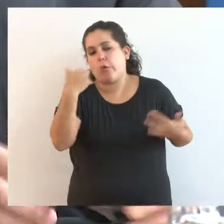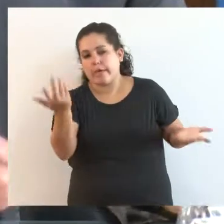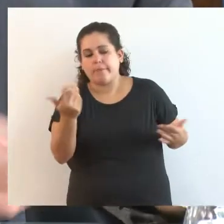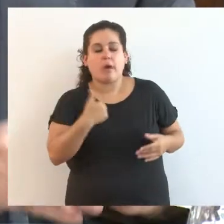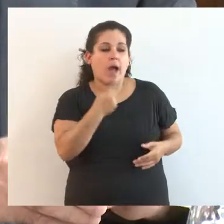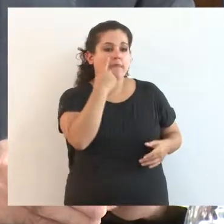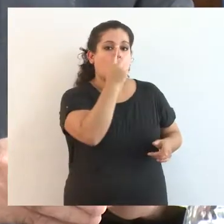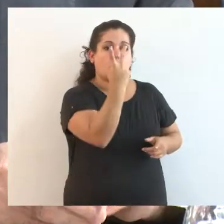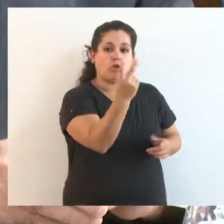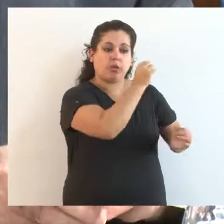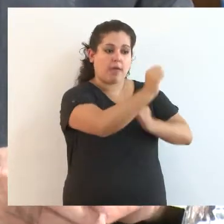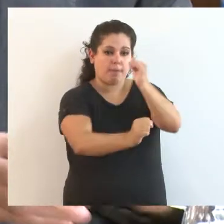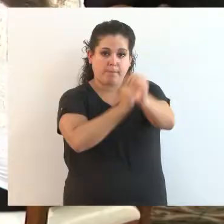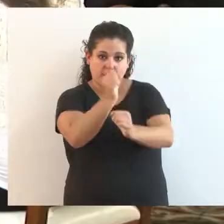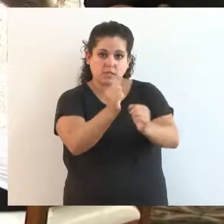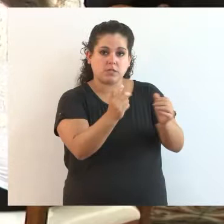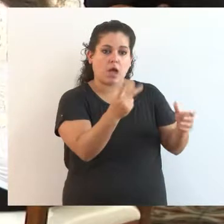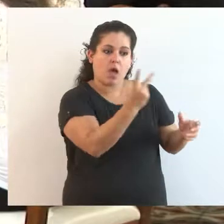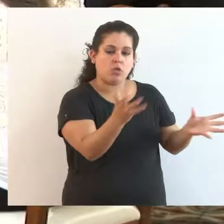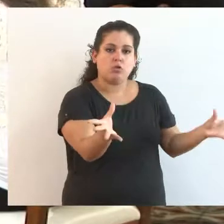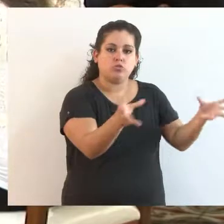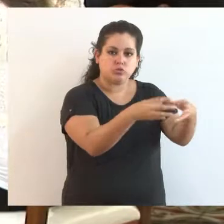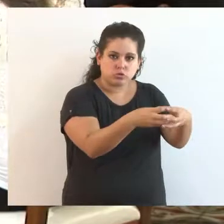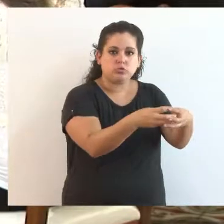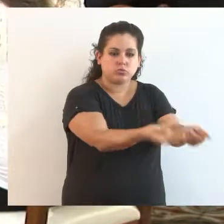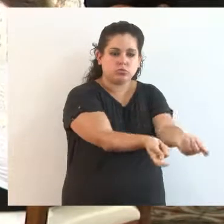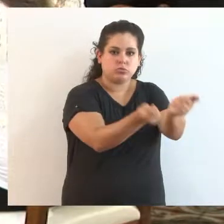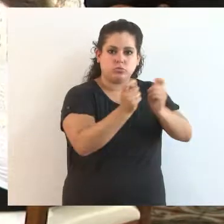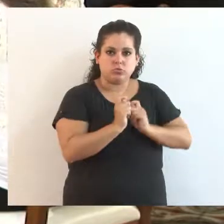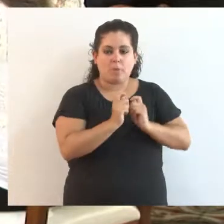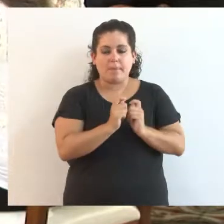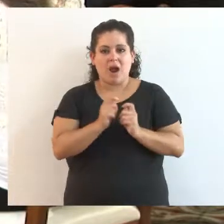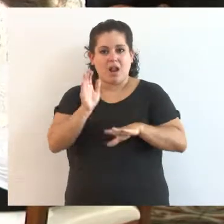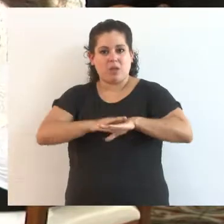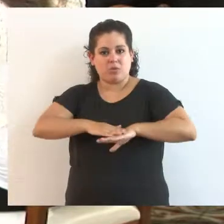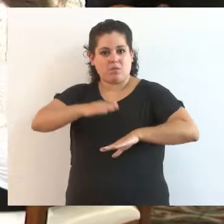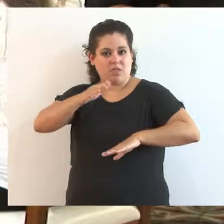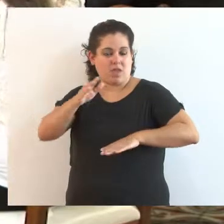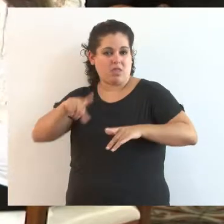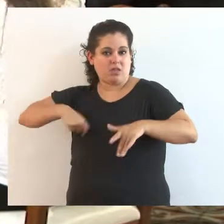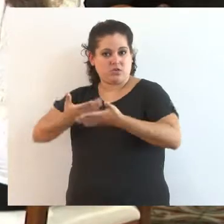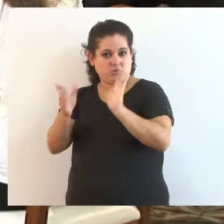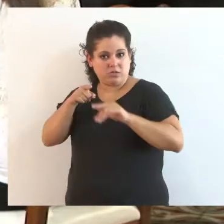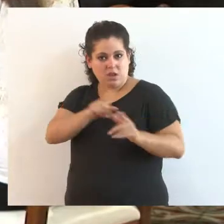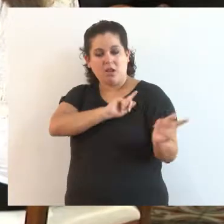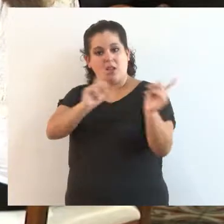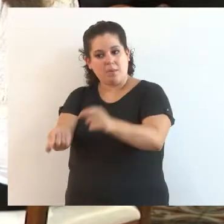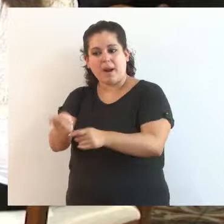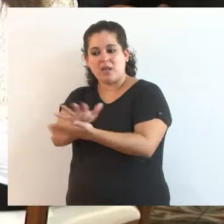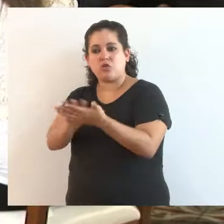Por ejemplo, si puedo juntar a 2 empresas que contribuyan con este mecanismo de la responsabilidad social